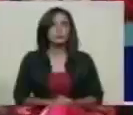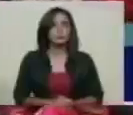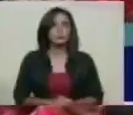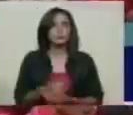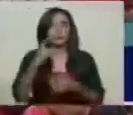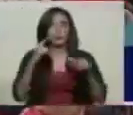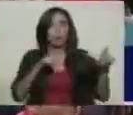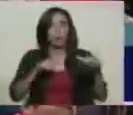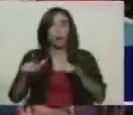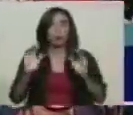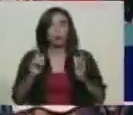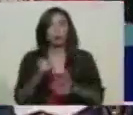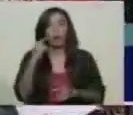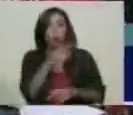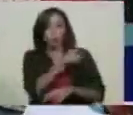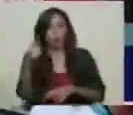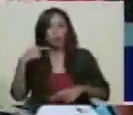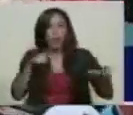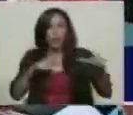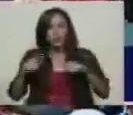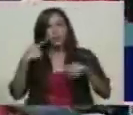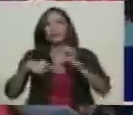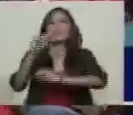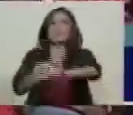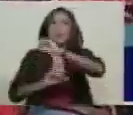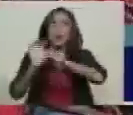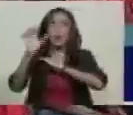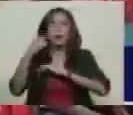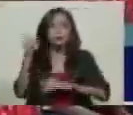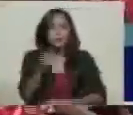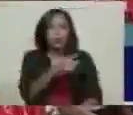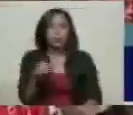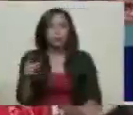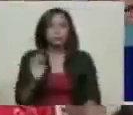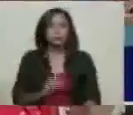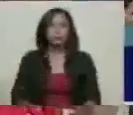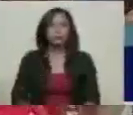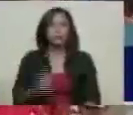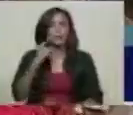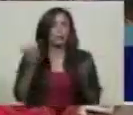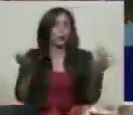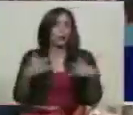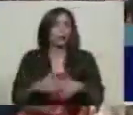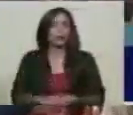Listo. ¿Ustedes están listos para esa batalla? Para lo que venga.